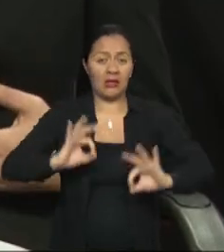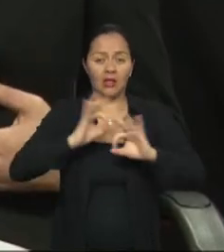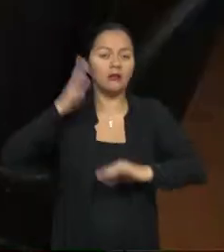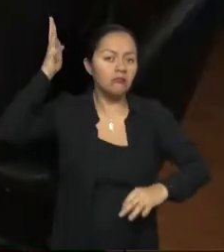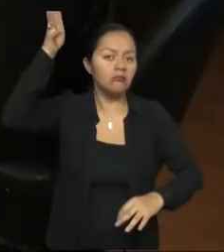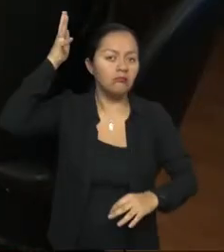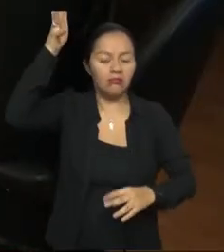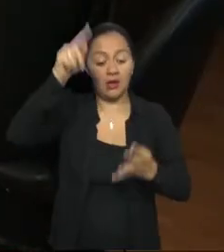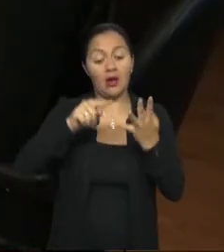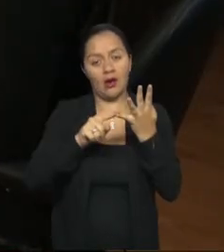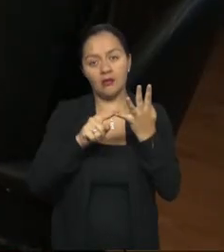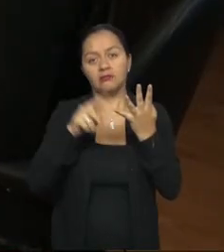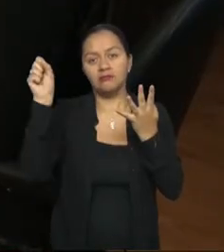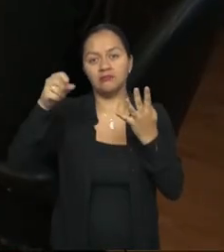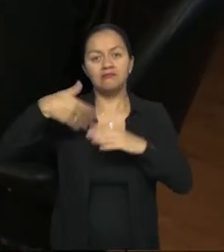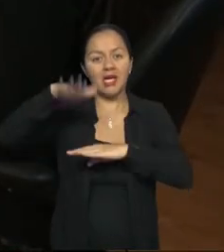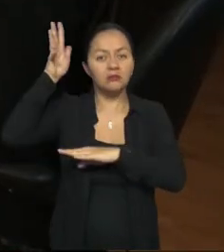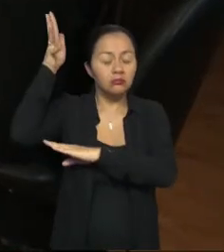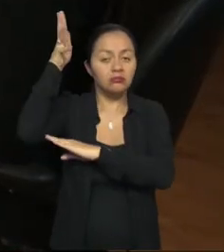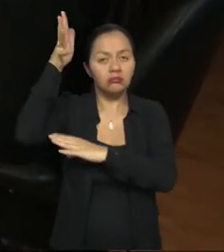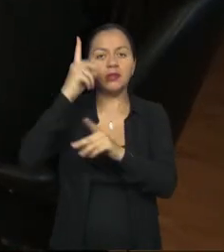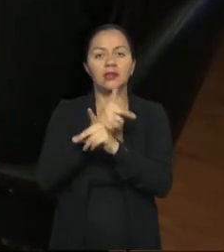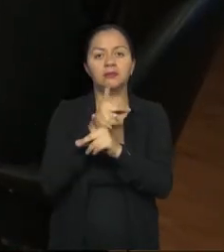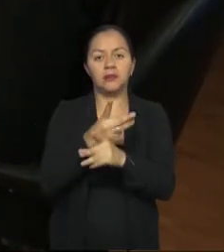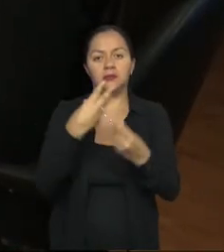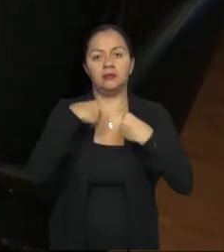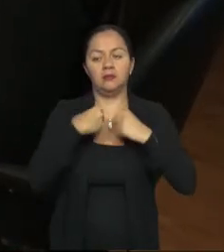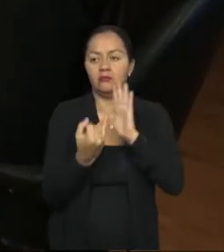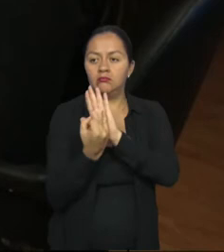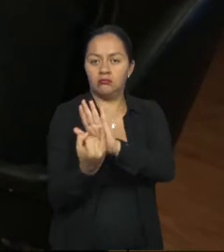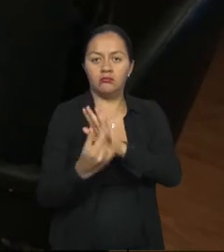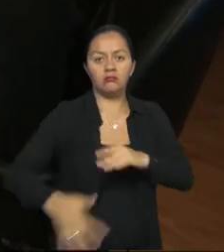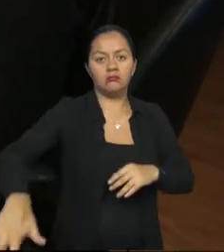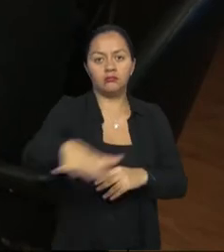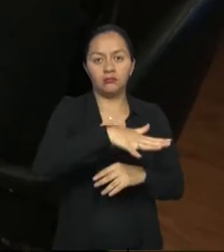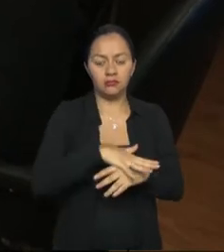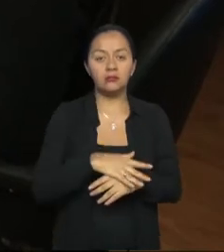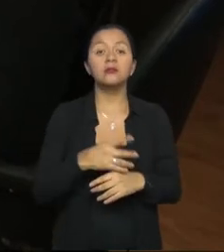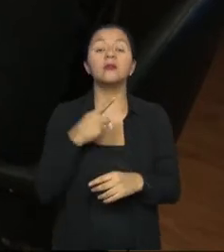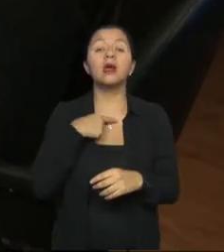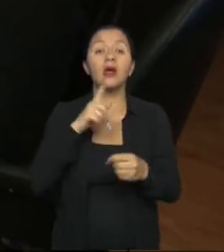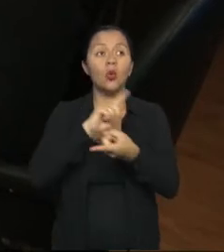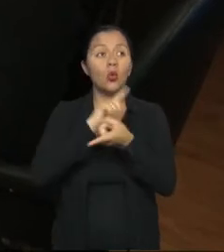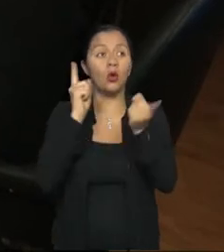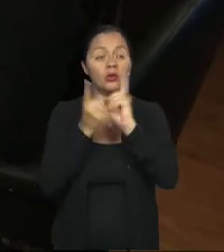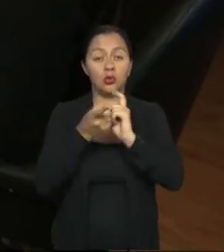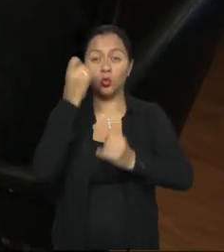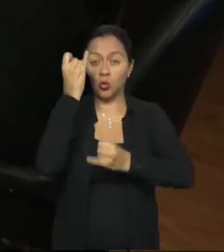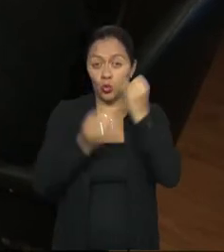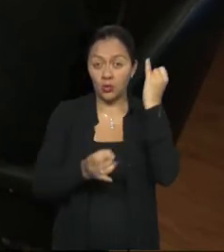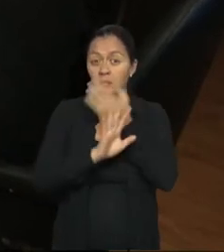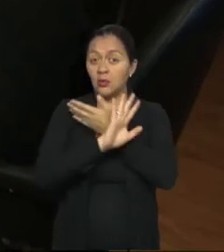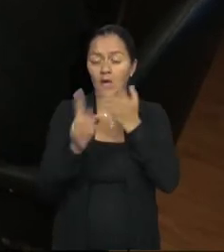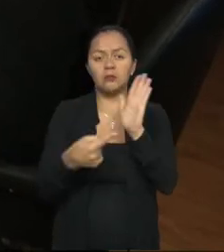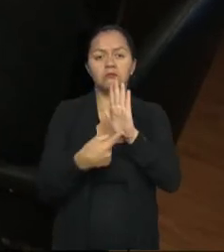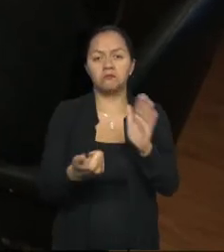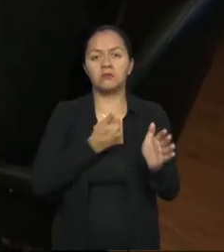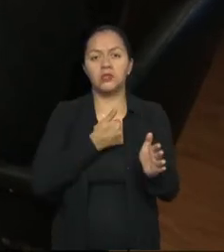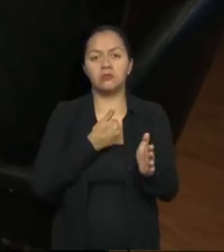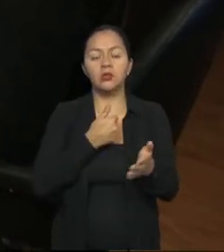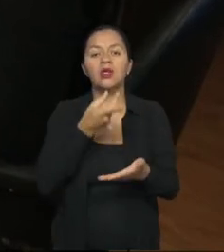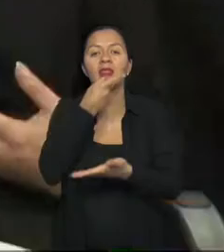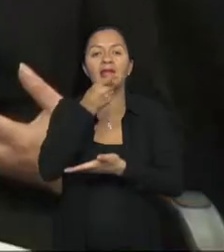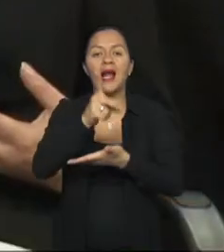Justamente este encuentro, al final lo que esperamos es obtener una declaración del encuentro, de qué queremos